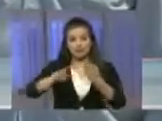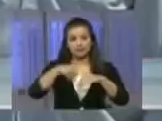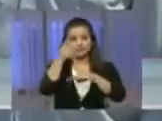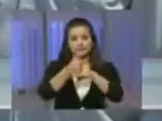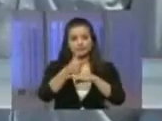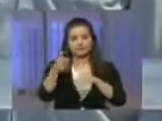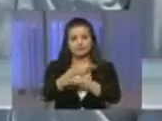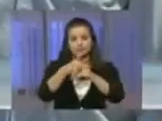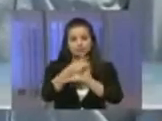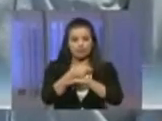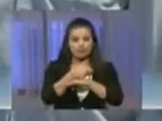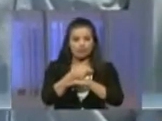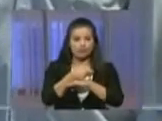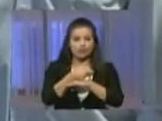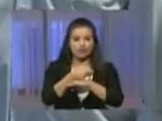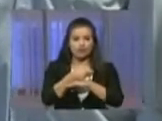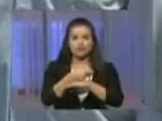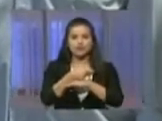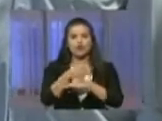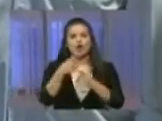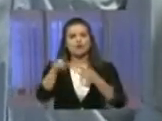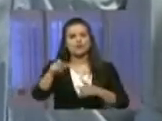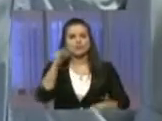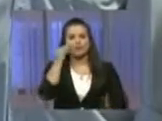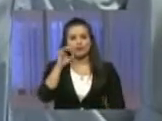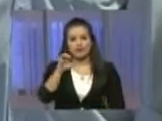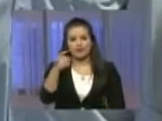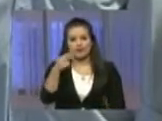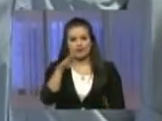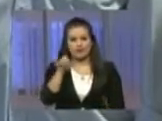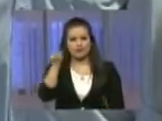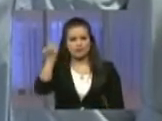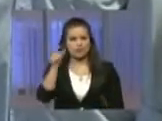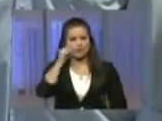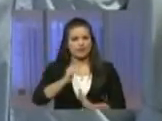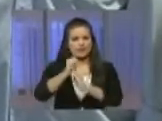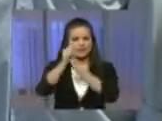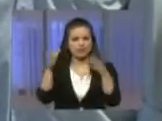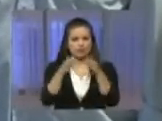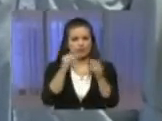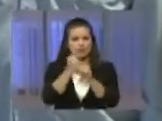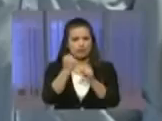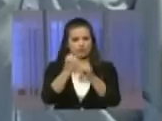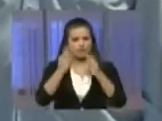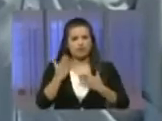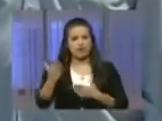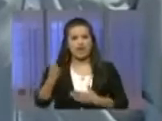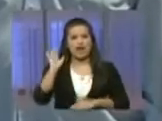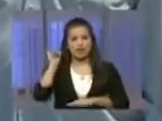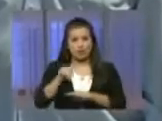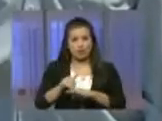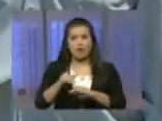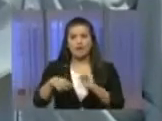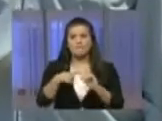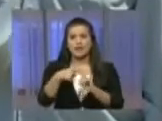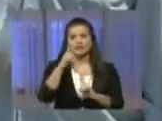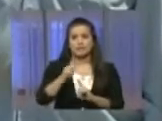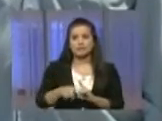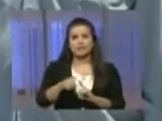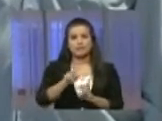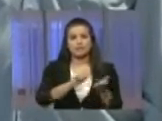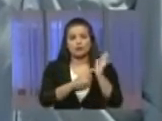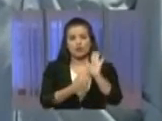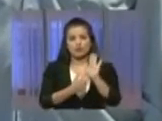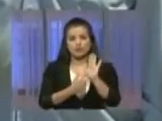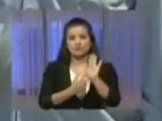gobierno está egl Sánchez líder de la clase obrera aragüeña Y por supuesto los protagonistas